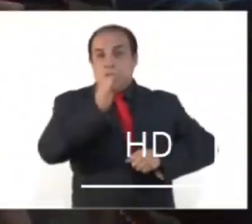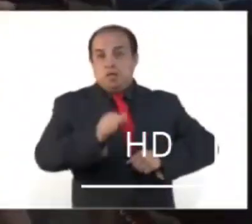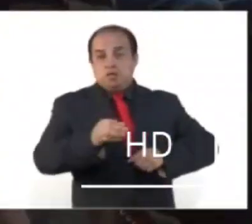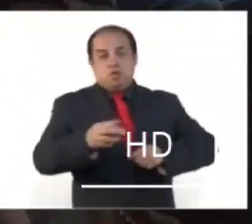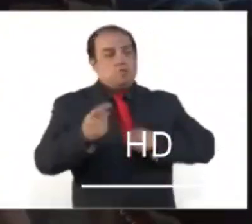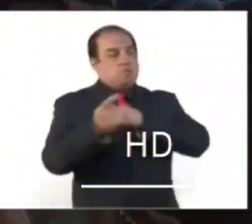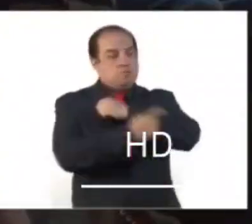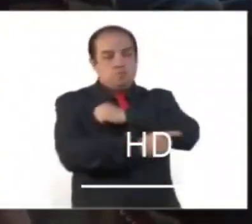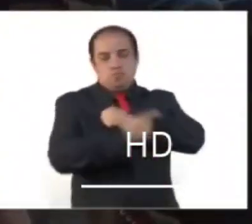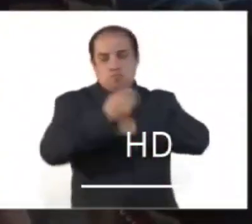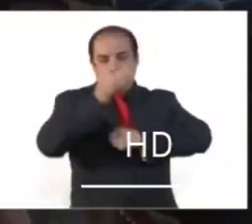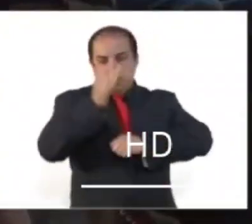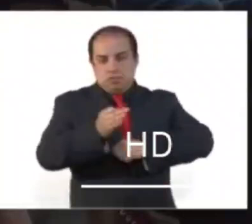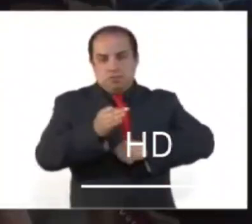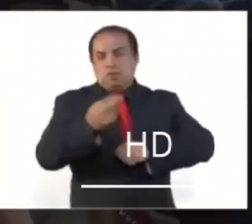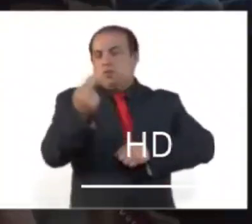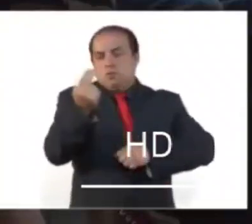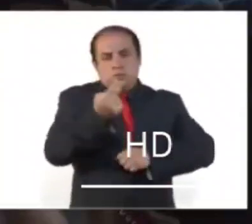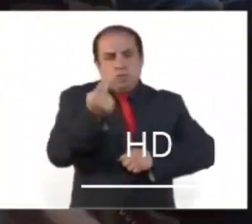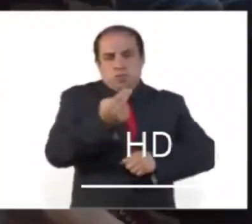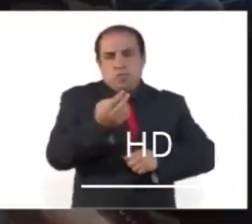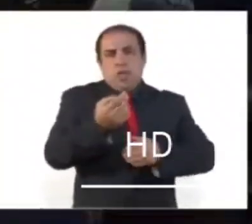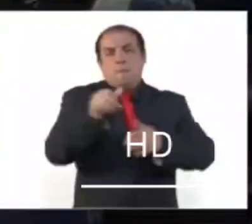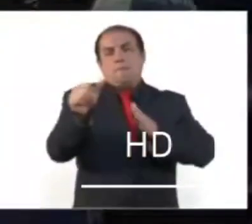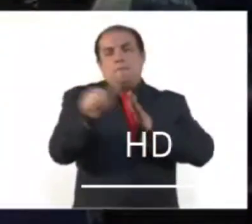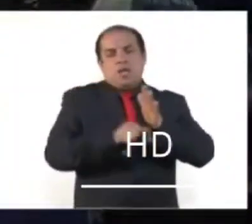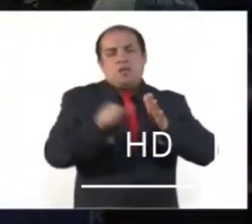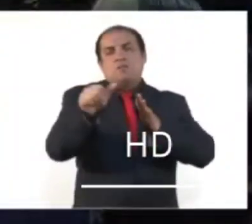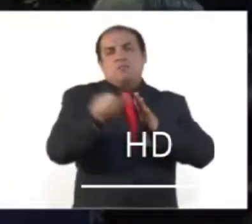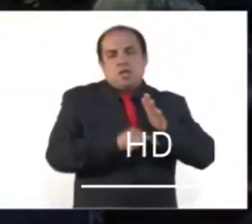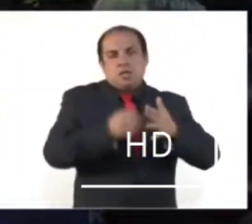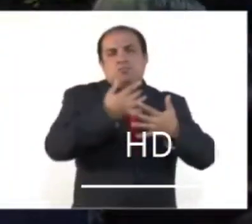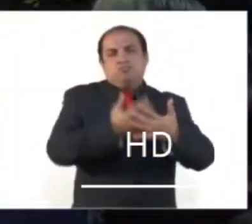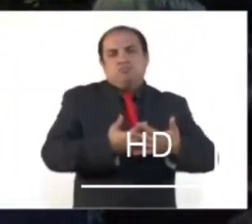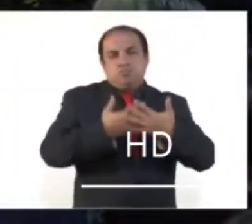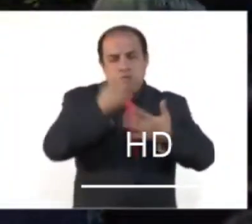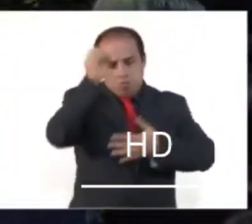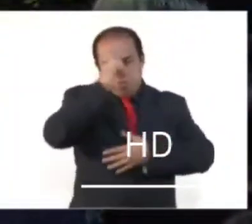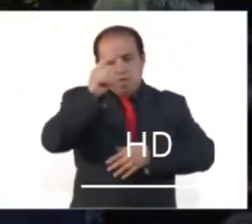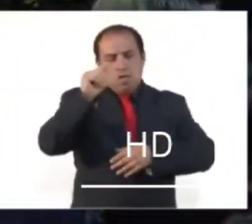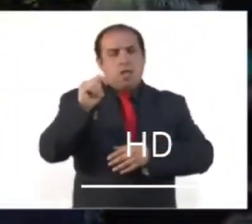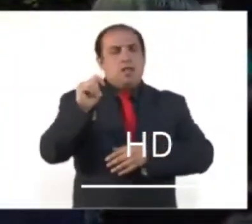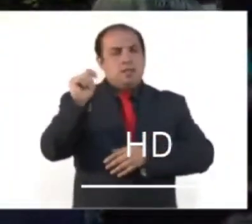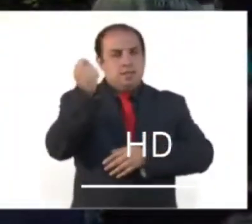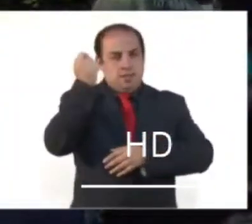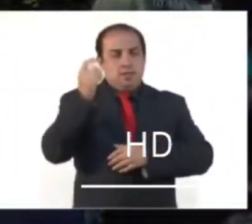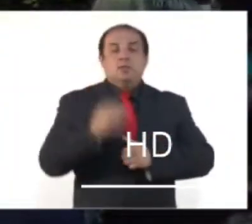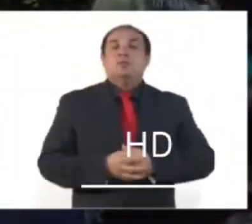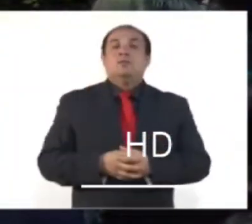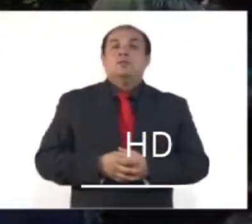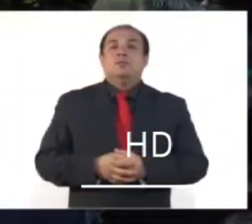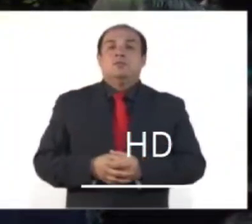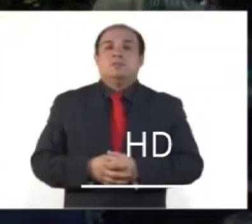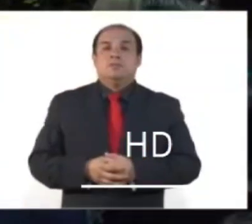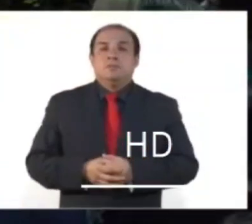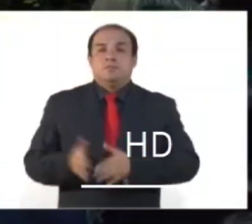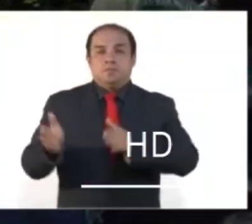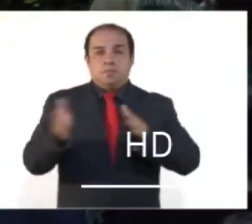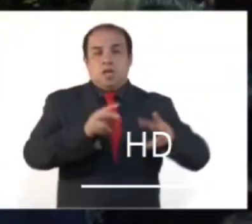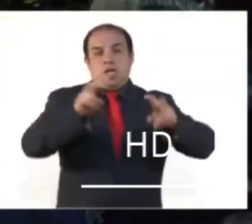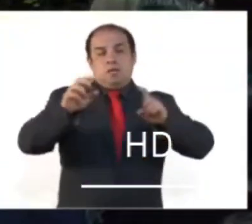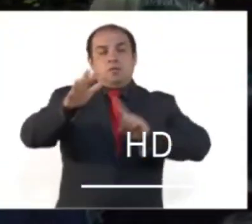sea automática sin pasar por meses en opiniones técnicas. En términos de medio